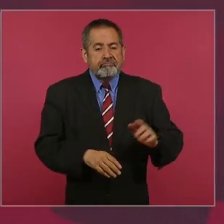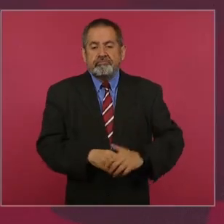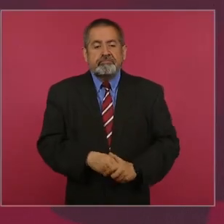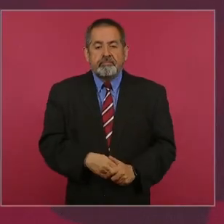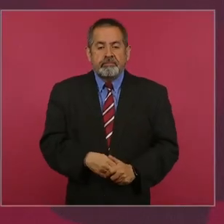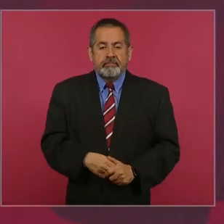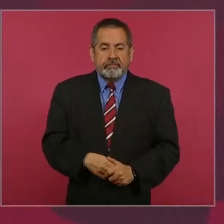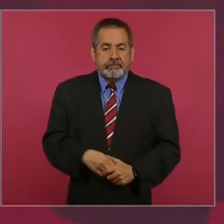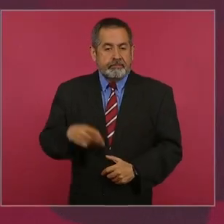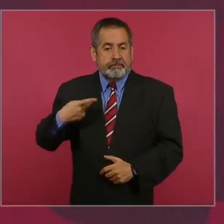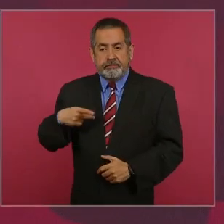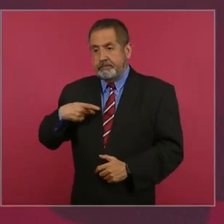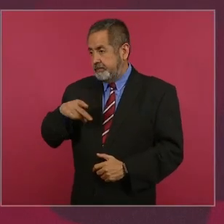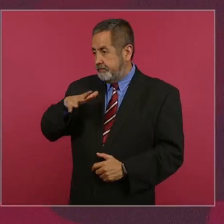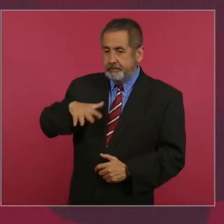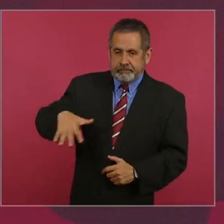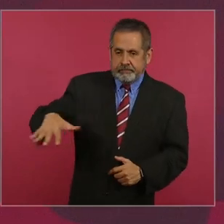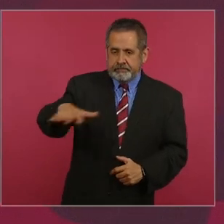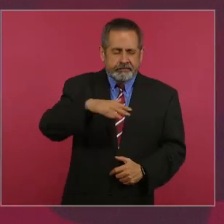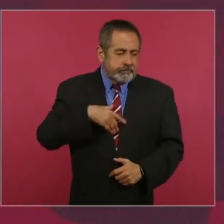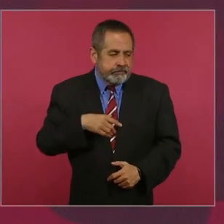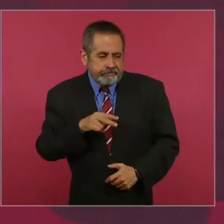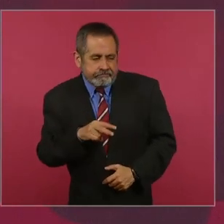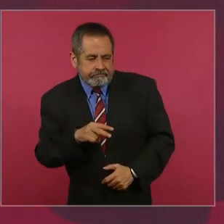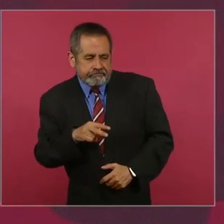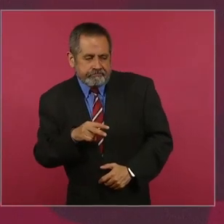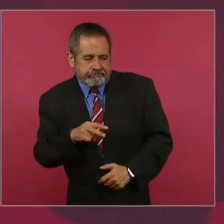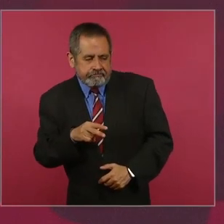el pueblo es mucha pieza